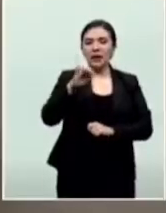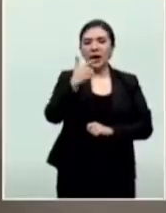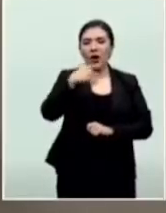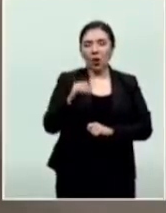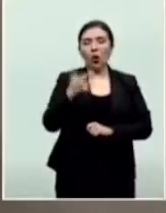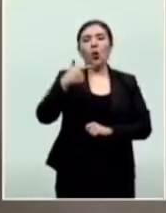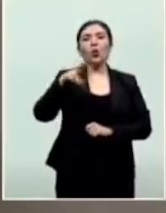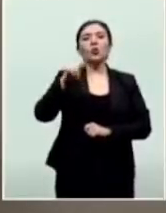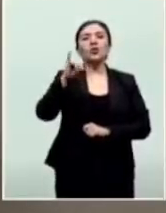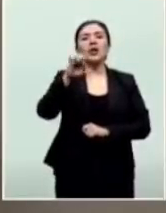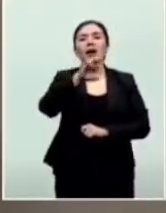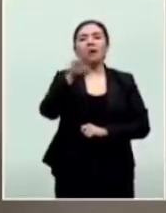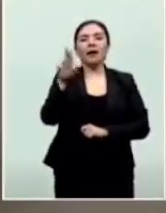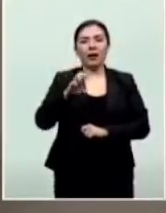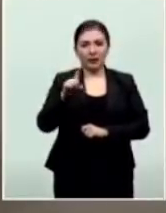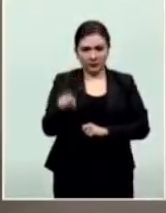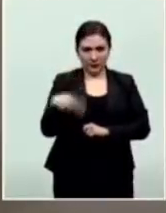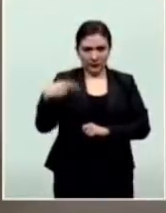que era el oficial mayor